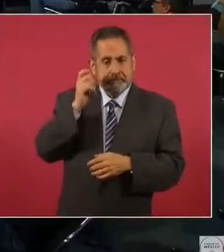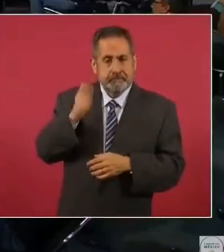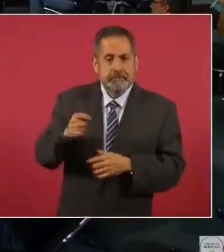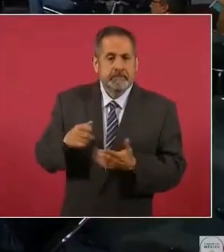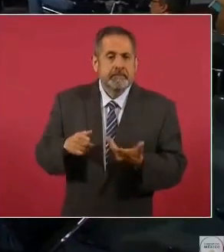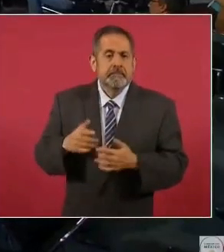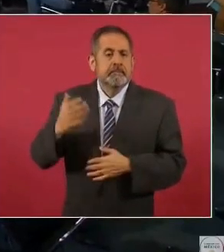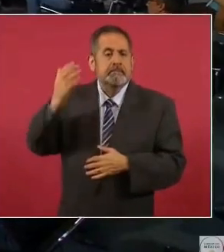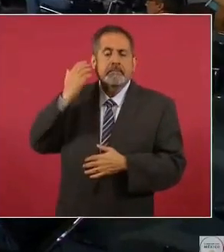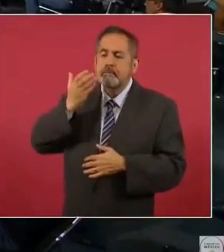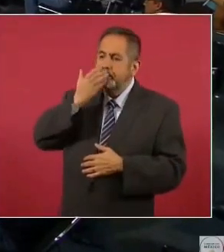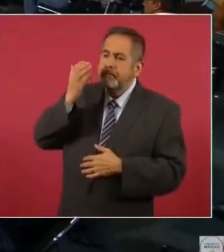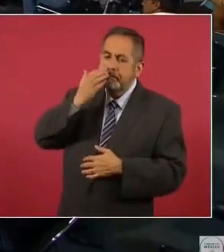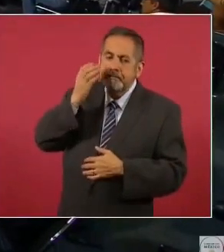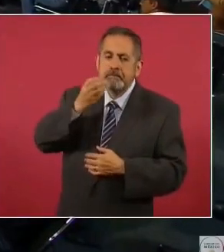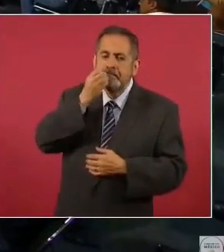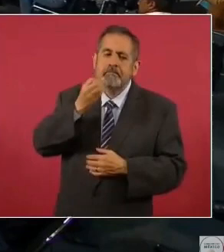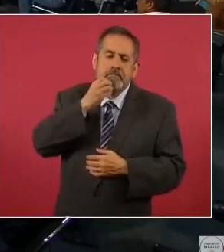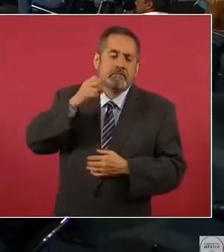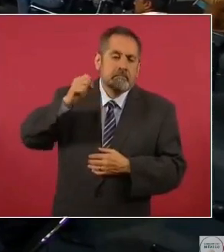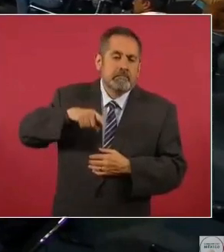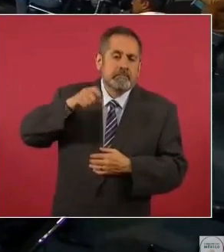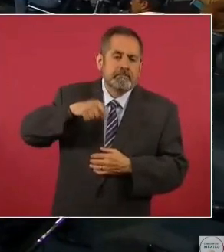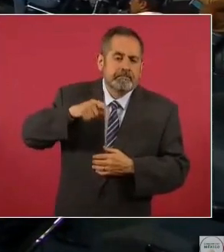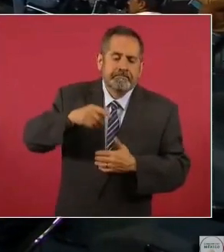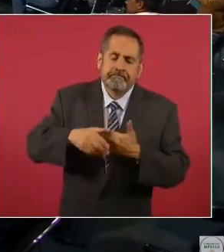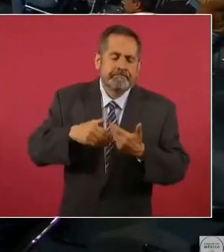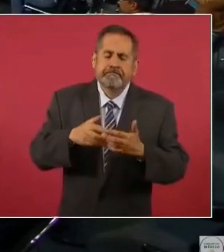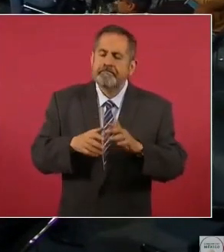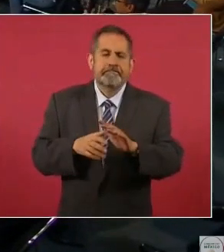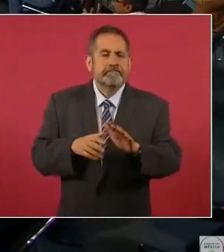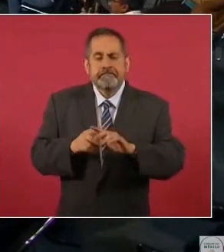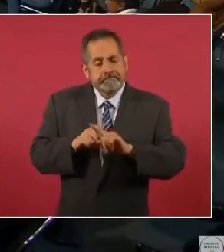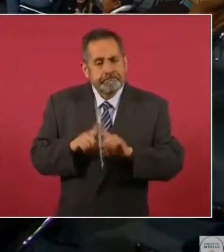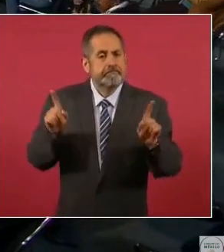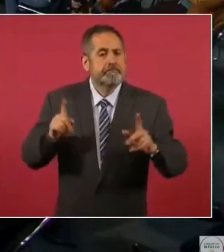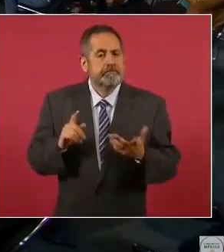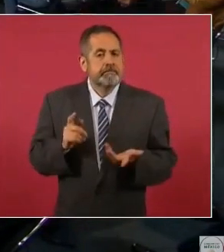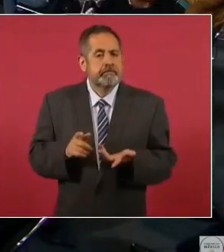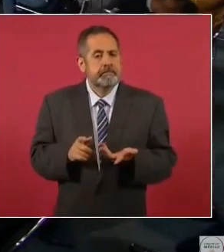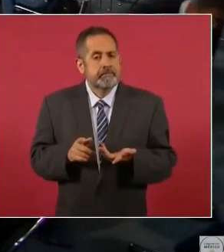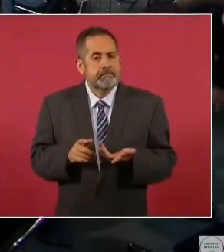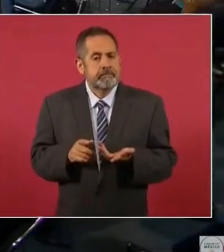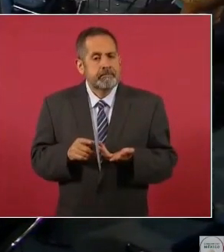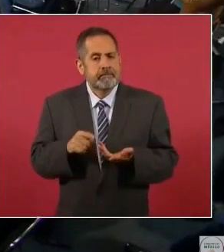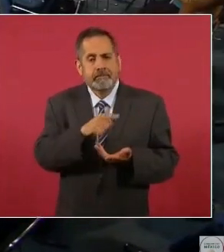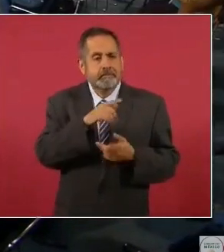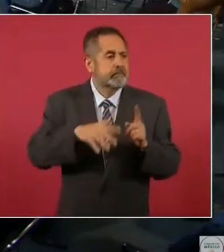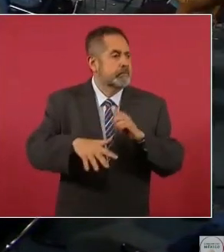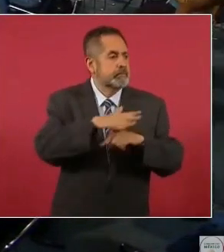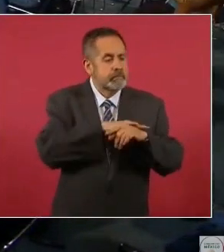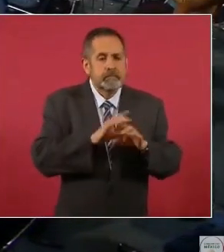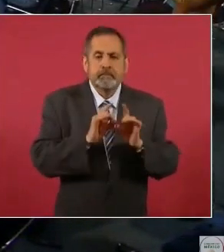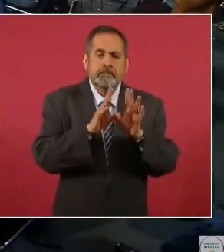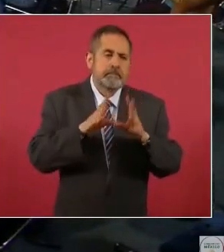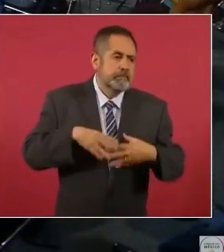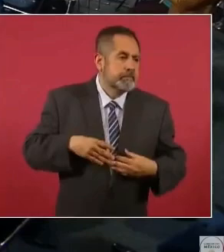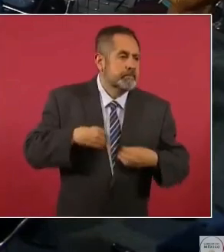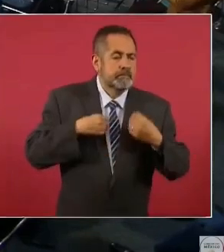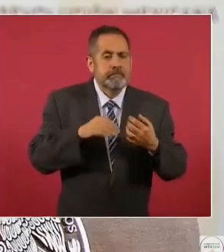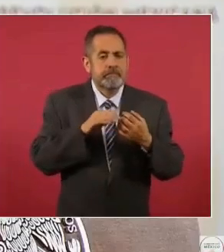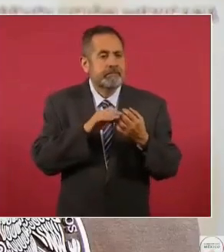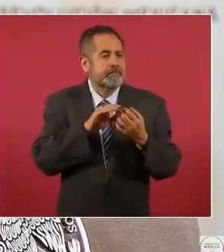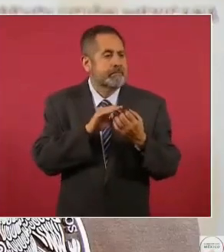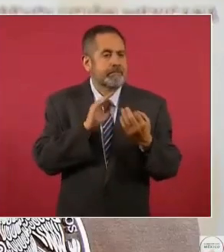los hábitos, las dietas que siguen los individuos son determinadas por los contextos en los que viven, qué tan